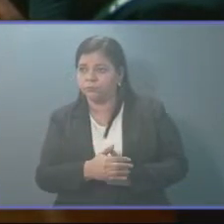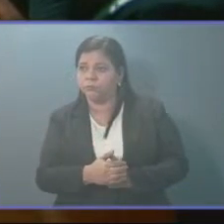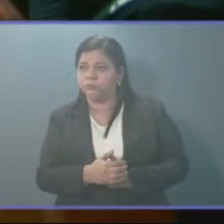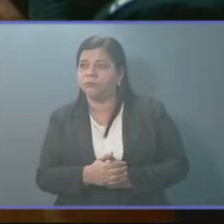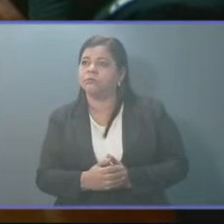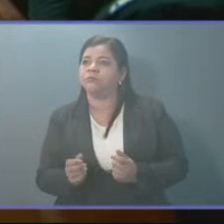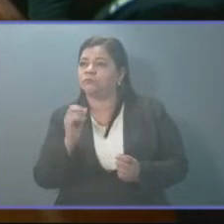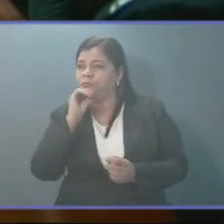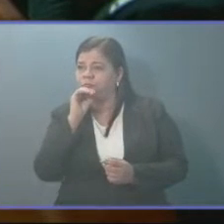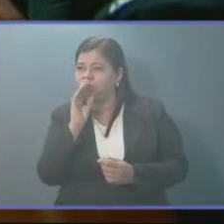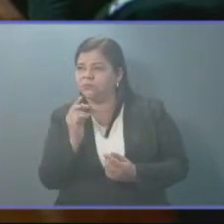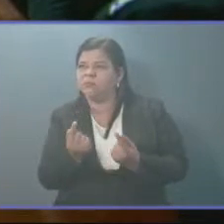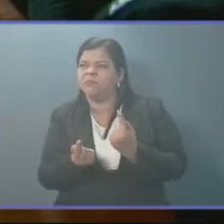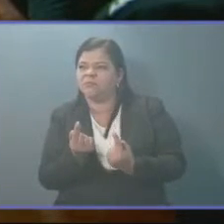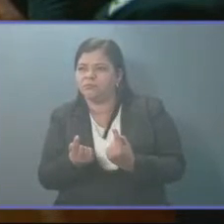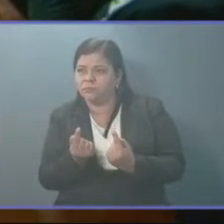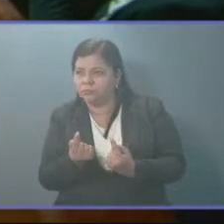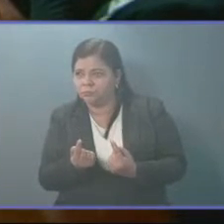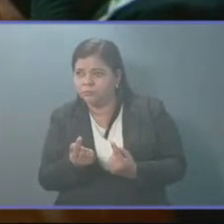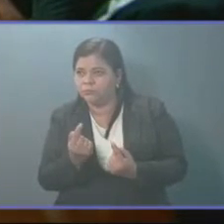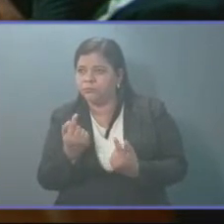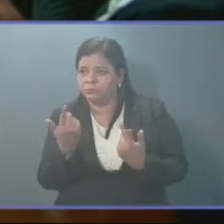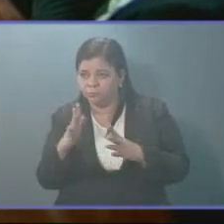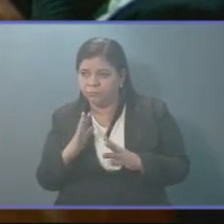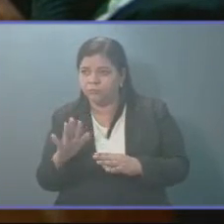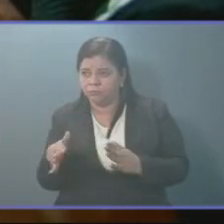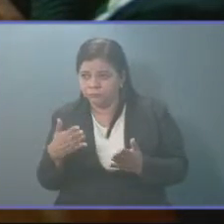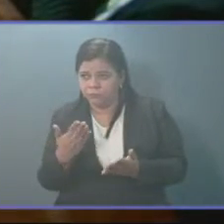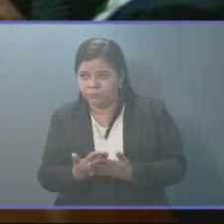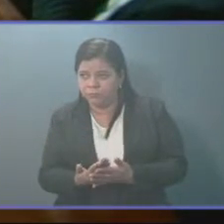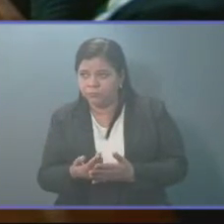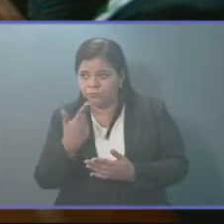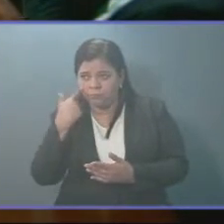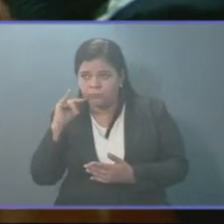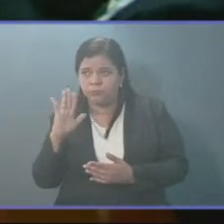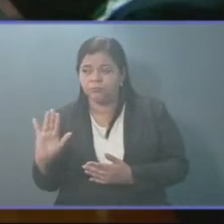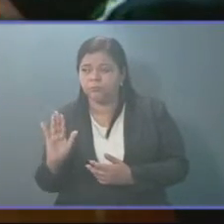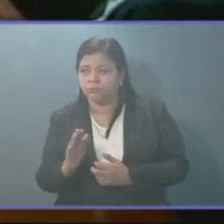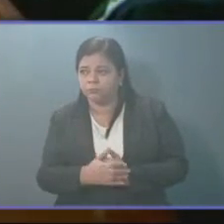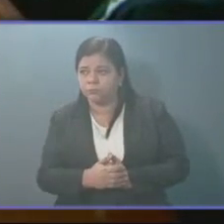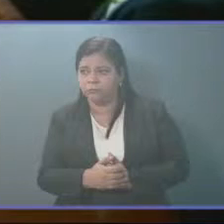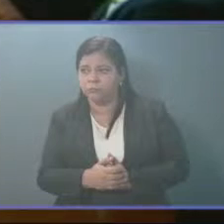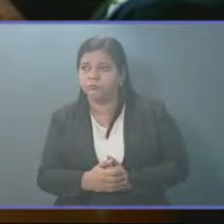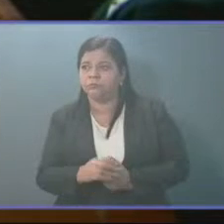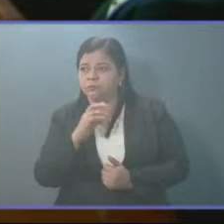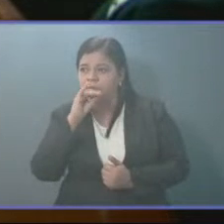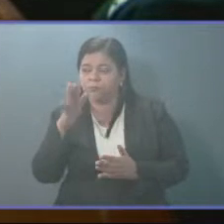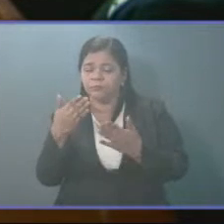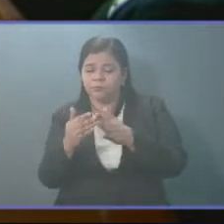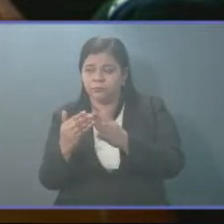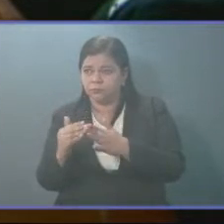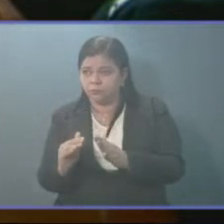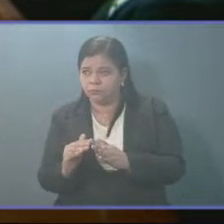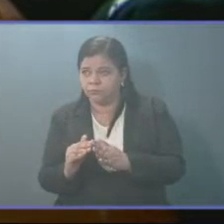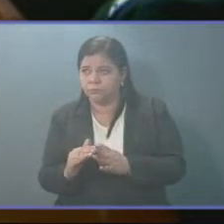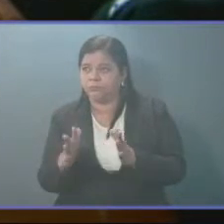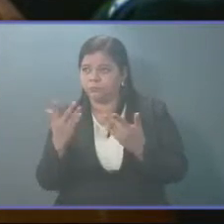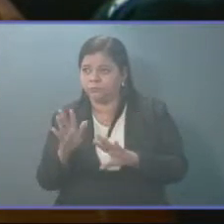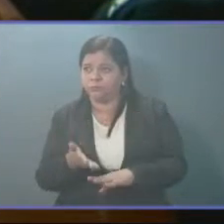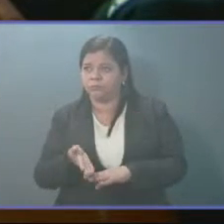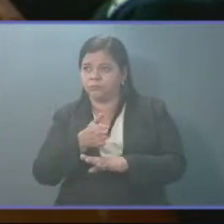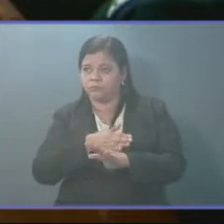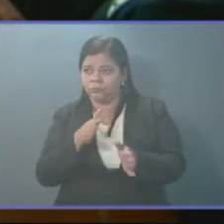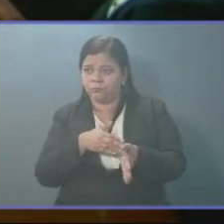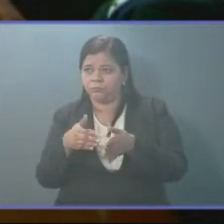qué tipo de documentación, porque ya sabemos que la prueba documental hay diferentes tipos y ya la empezamos a